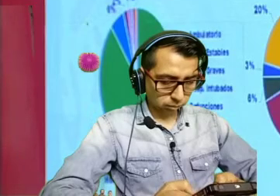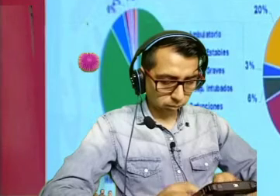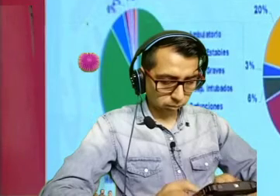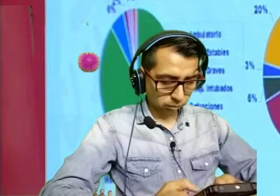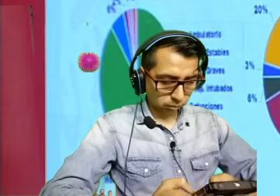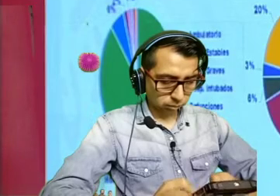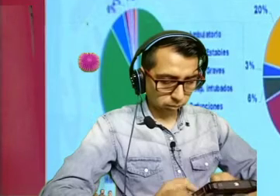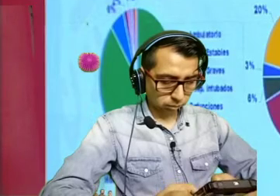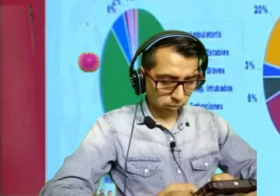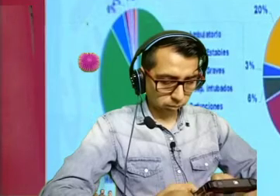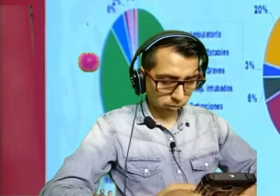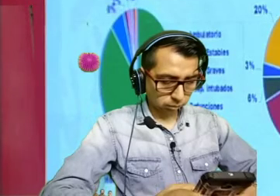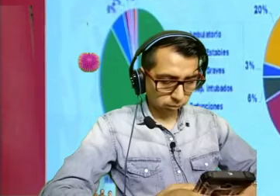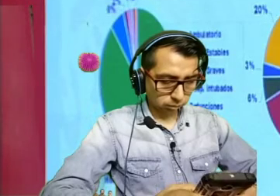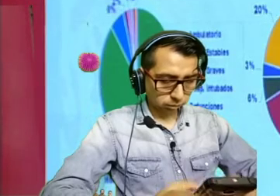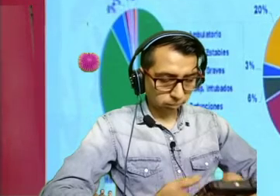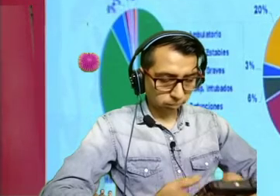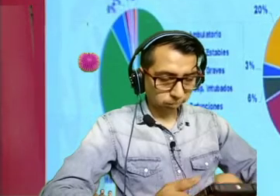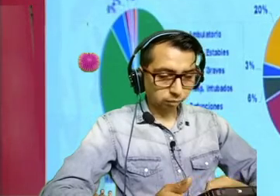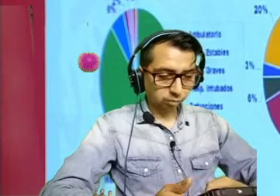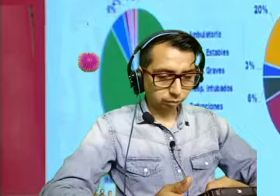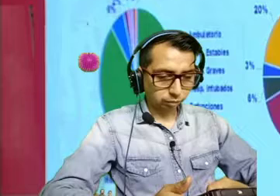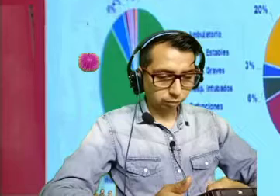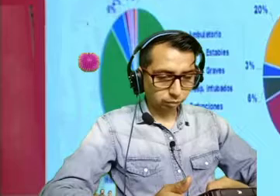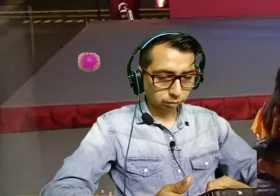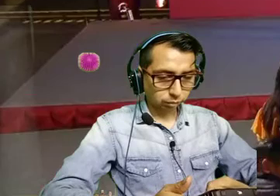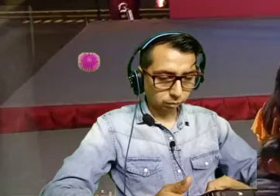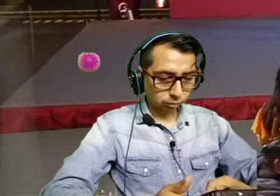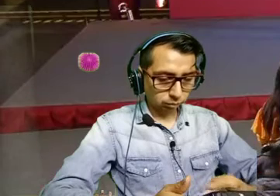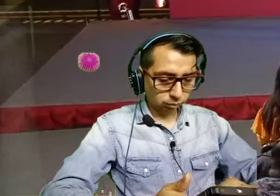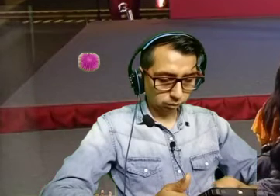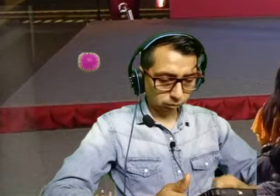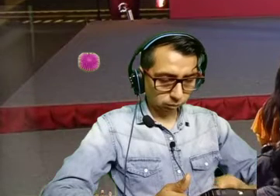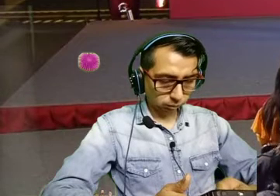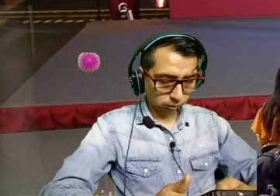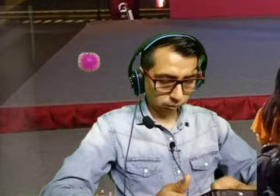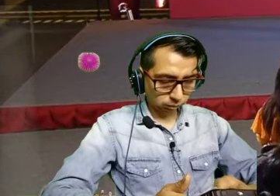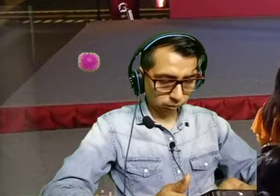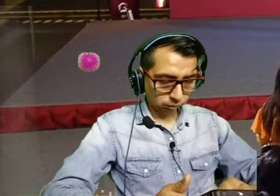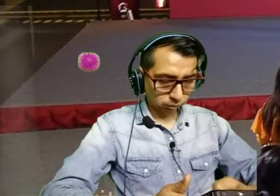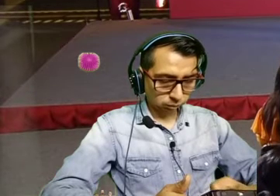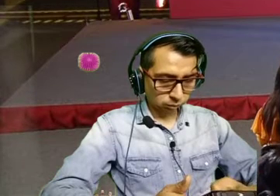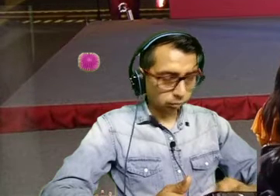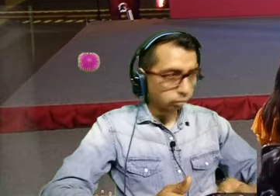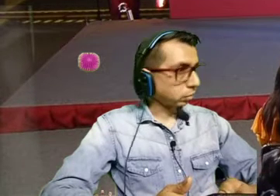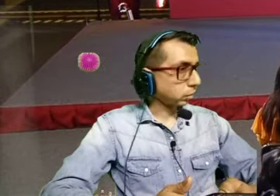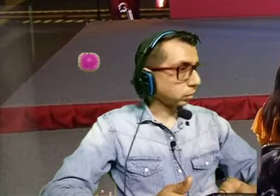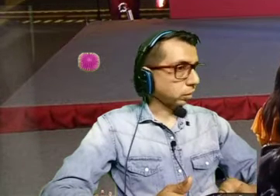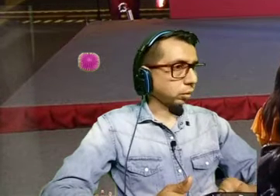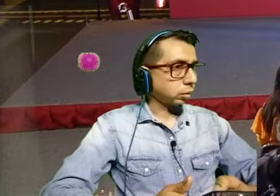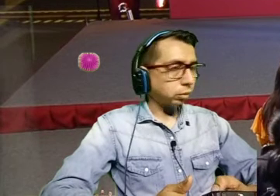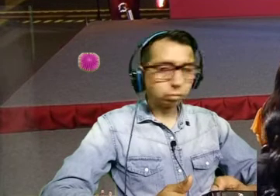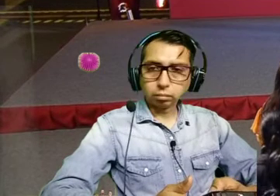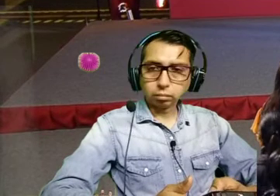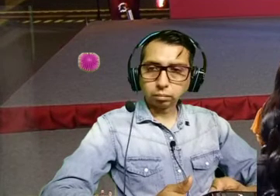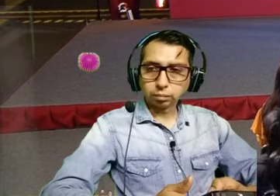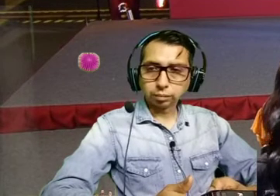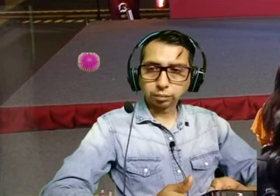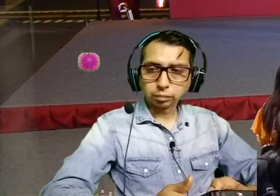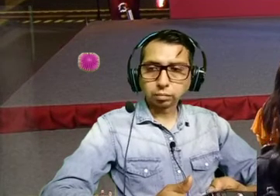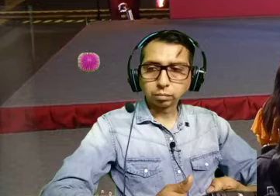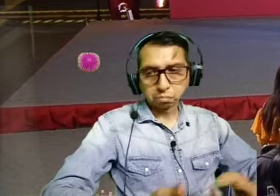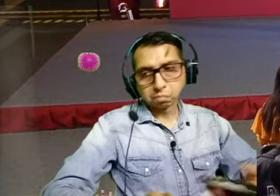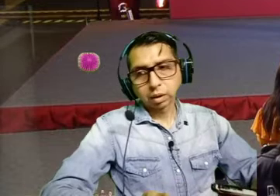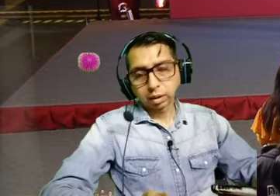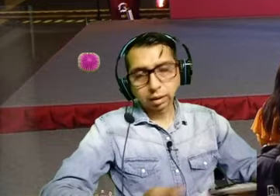estado cómo se están en su momento incrementando, produciendo los casos recuperados, que son importantes también ver cómo se